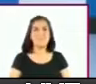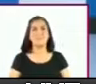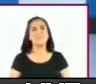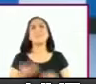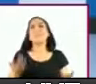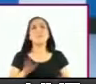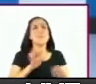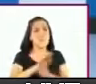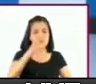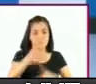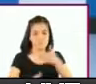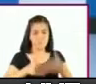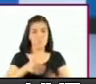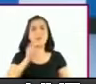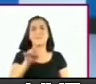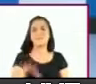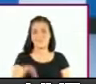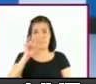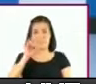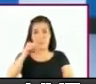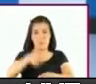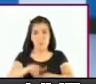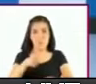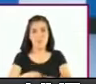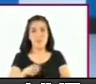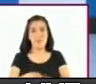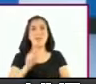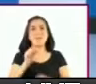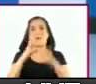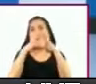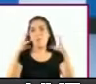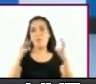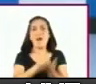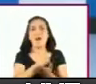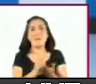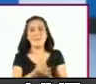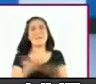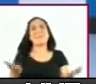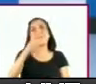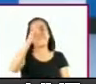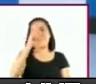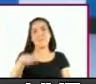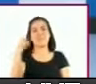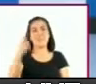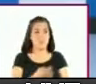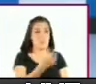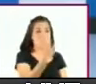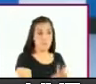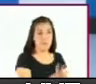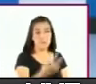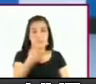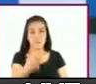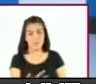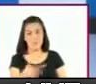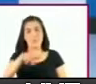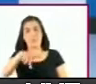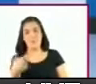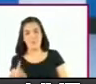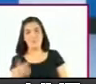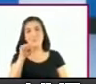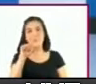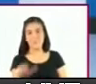es la sucesión que se obtiene con los números de los globos azules? Es muy fácil. 4, 8,